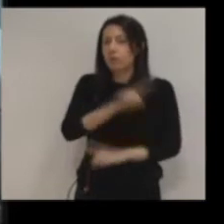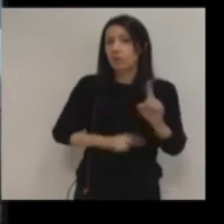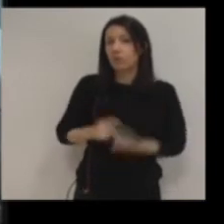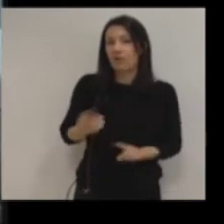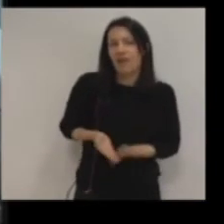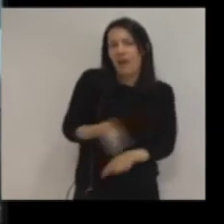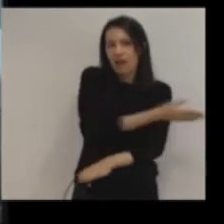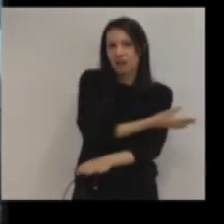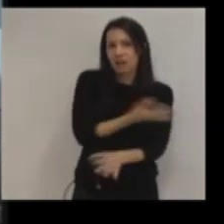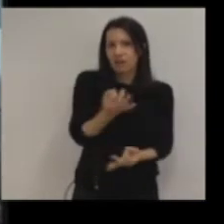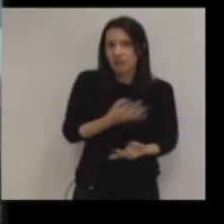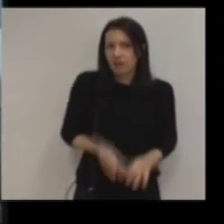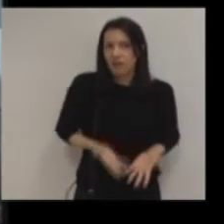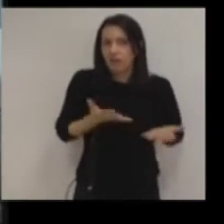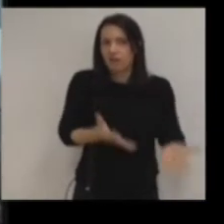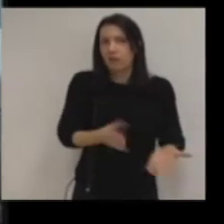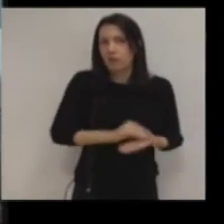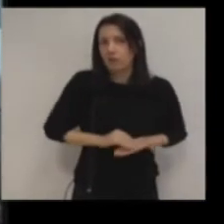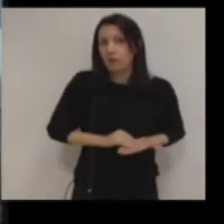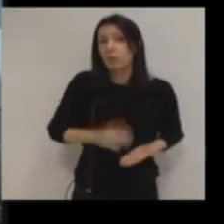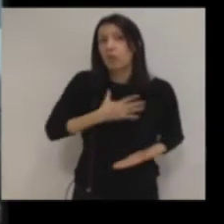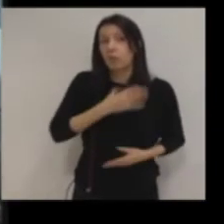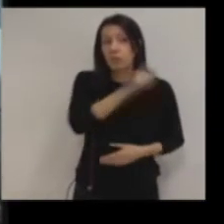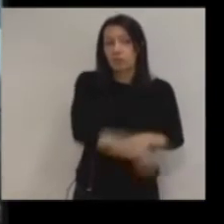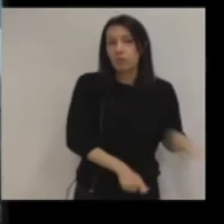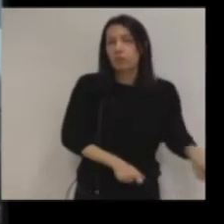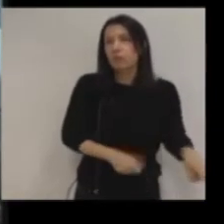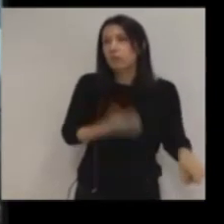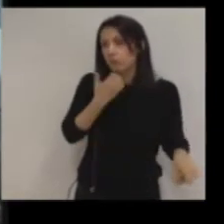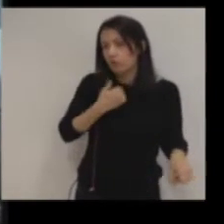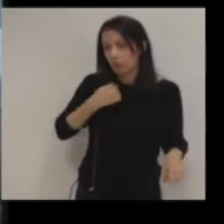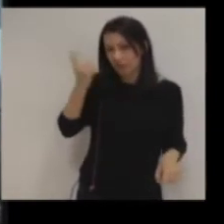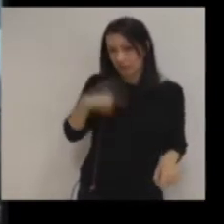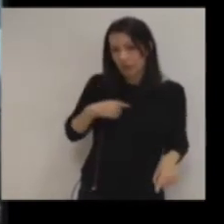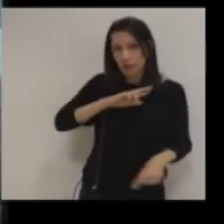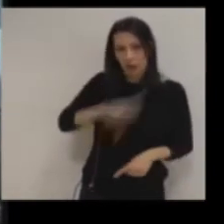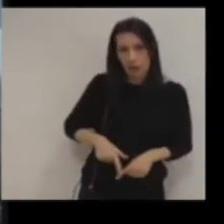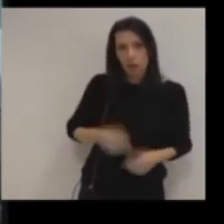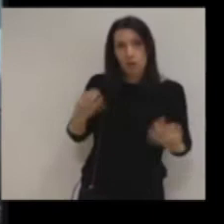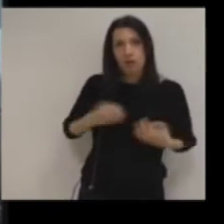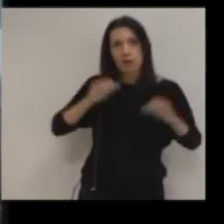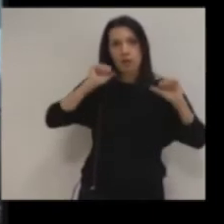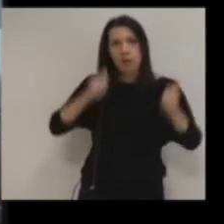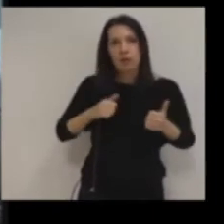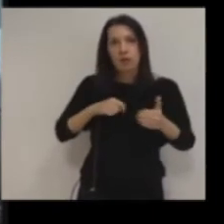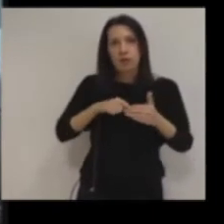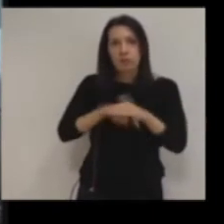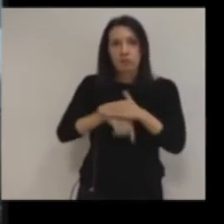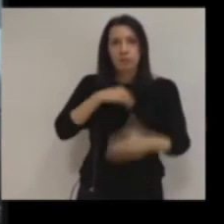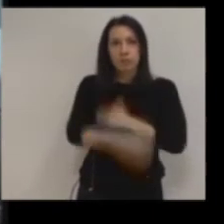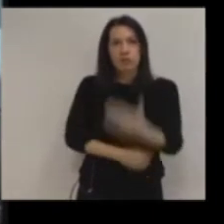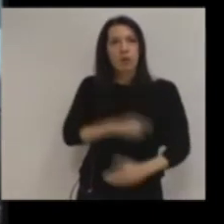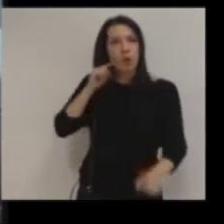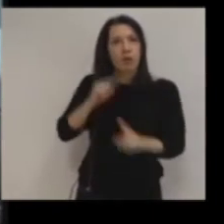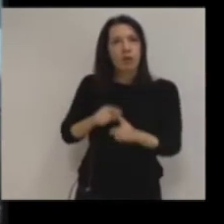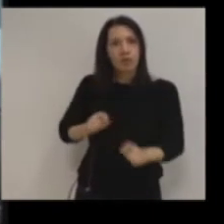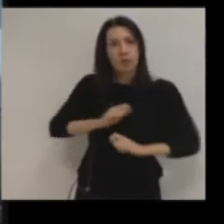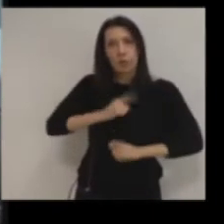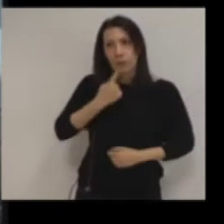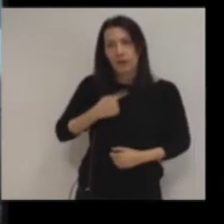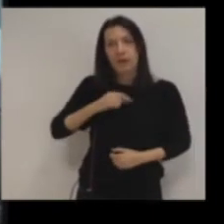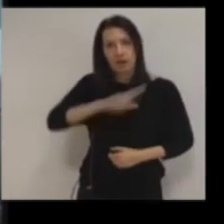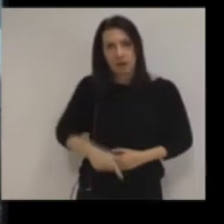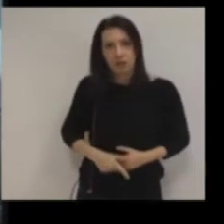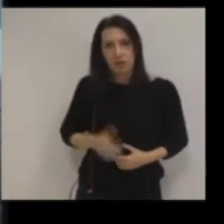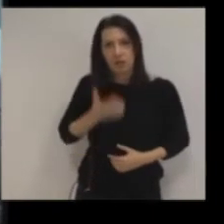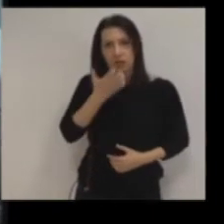resolver antes. Entonces el ciudadano se puede encontrar, pues como decía, que tengo razón y tengo que iniciar un camino largo para que me den la razón. Si se encuentra